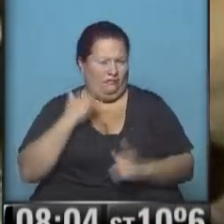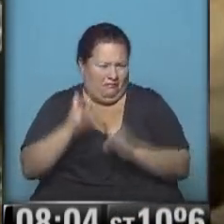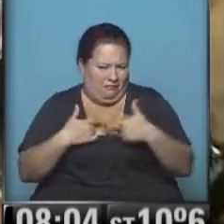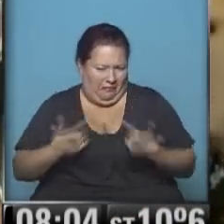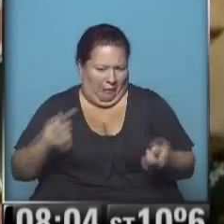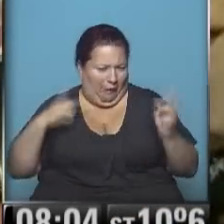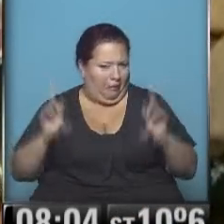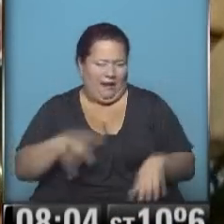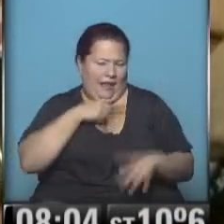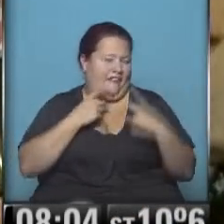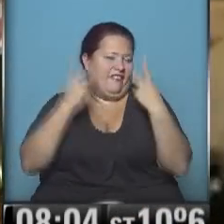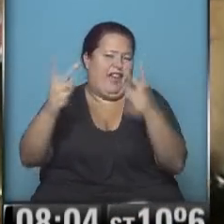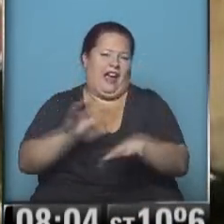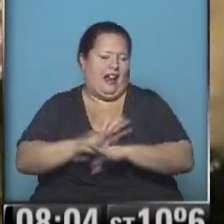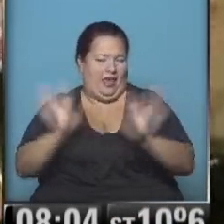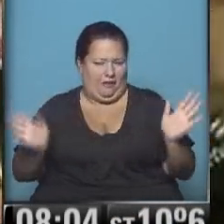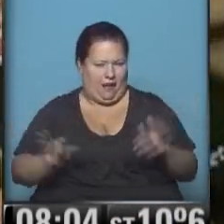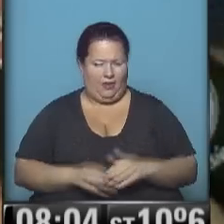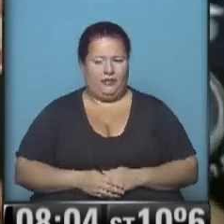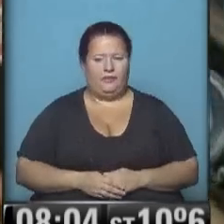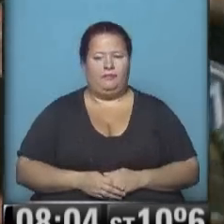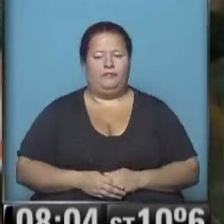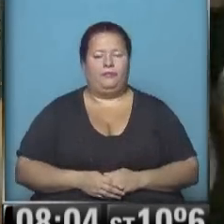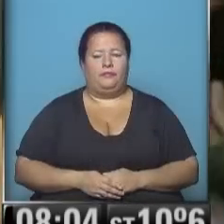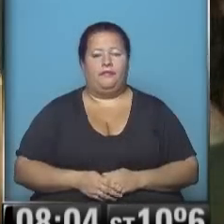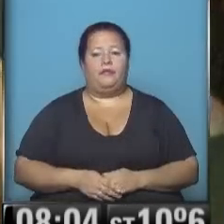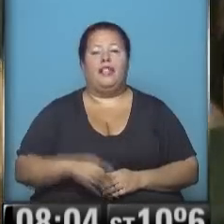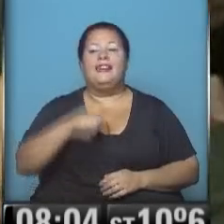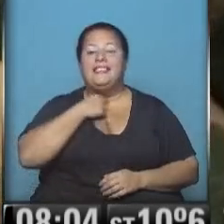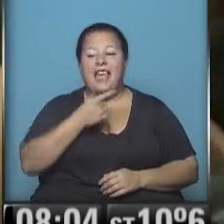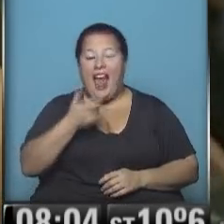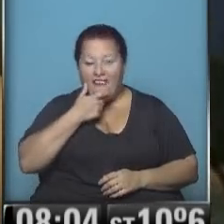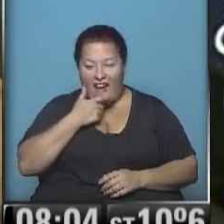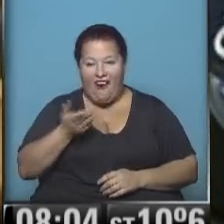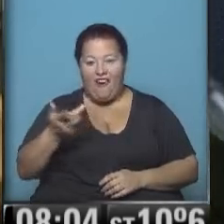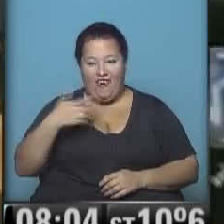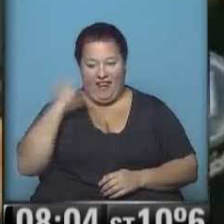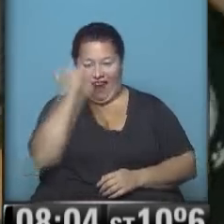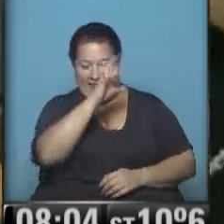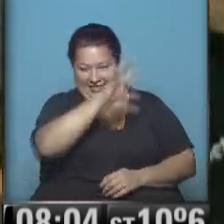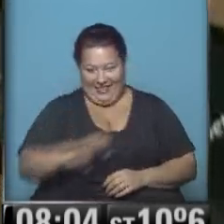tener? Nada, el viaje, no más que eso, no. Si quiere el favor,